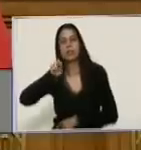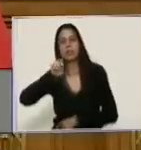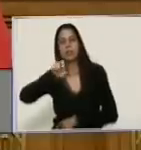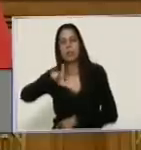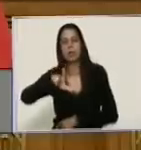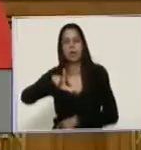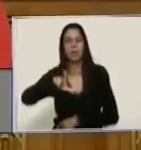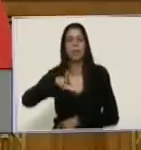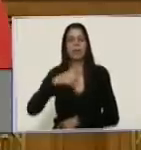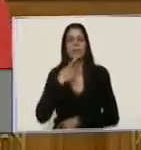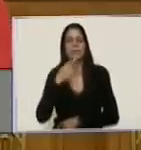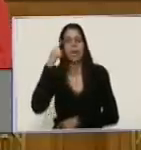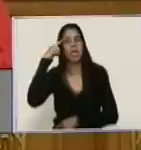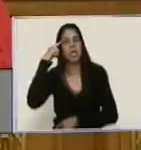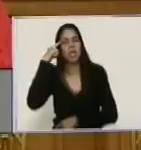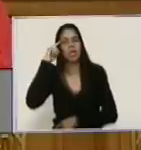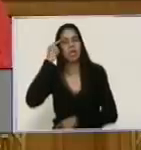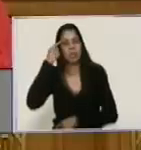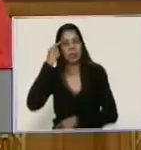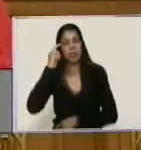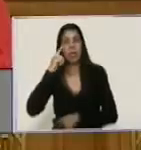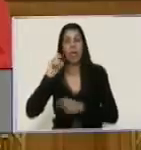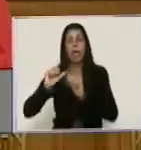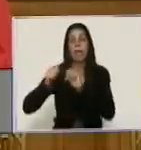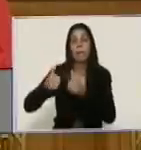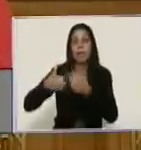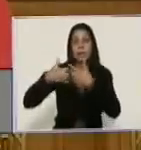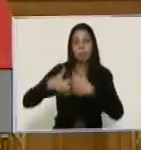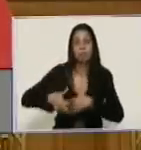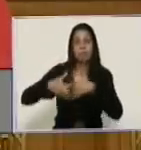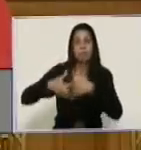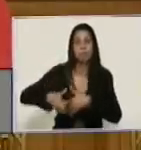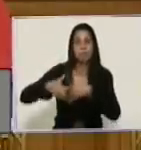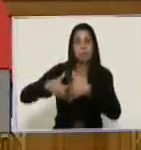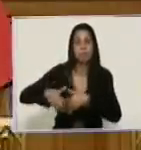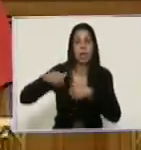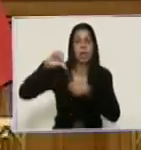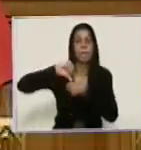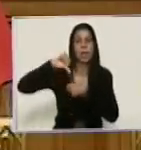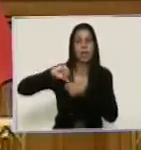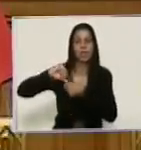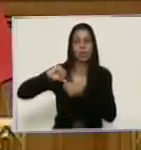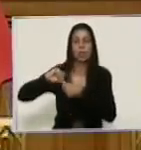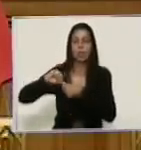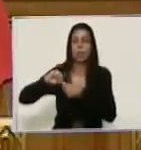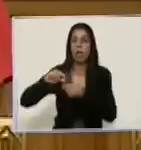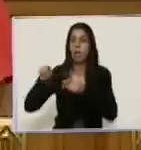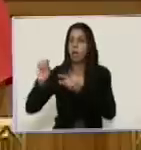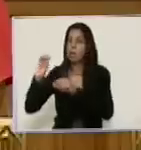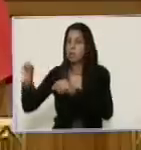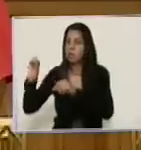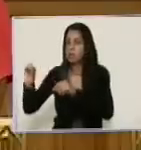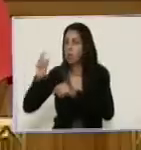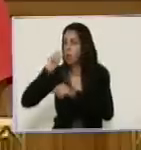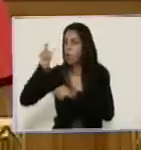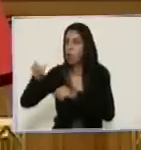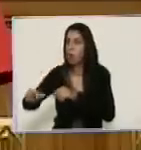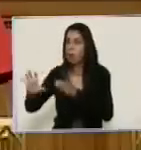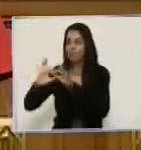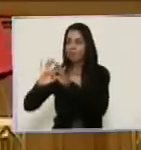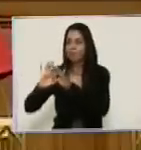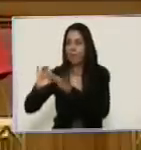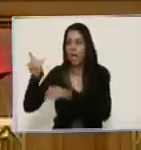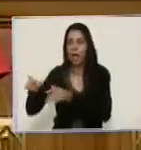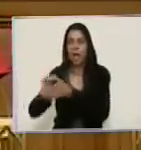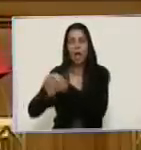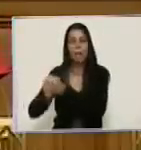la memoria, comienza a producir petróleo y convence a su amigo, el jefe del almirantazgo británico, el señor Fisher, de